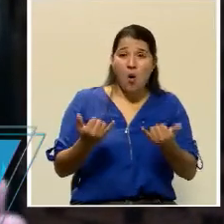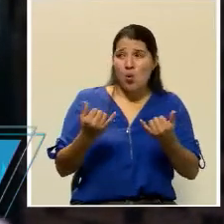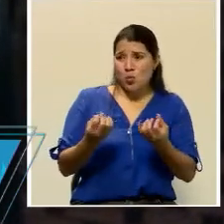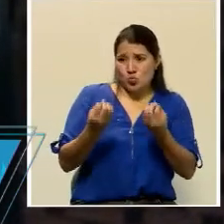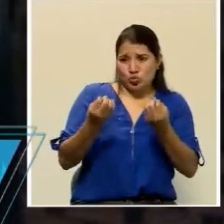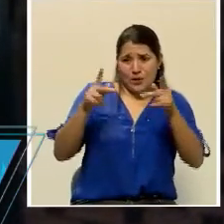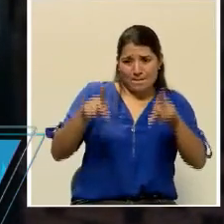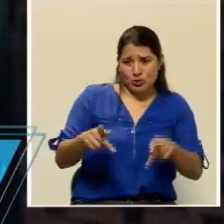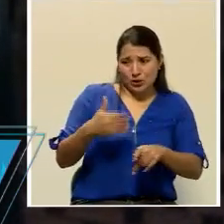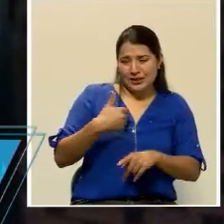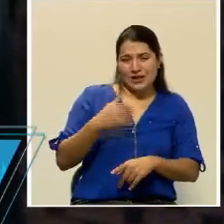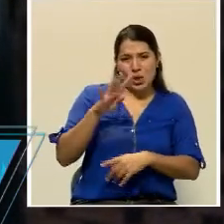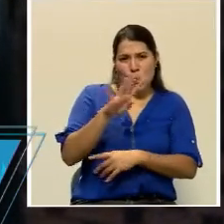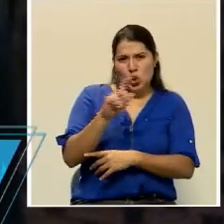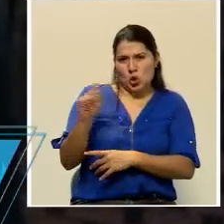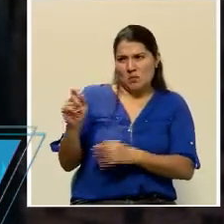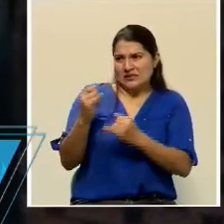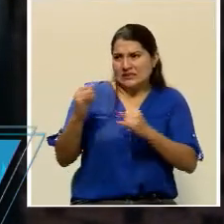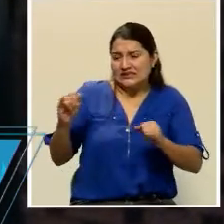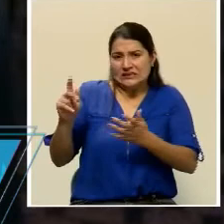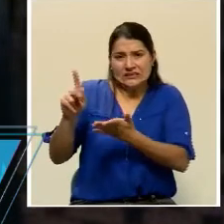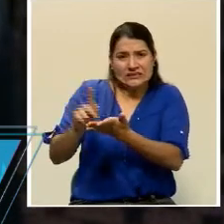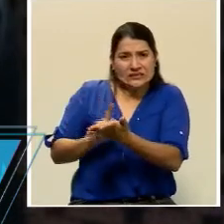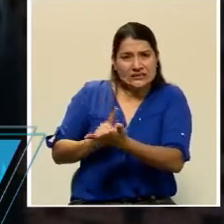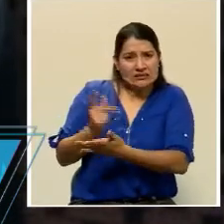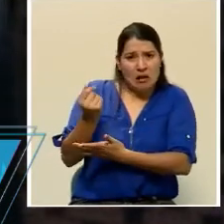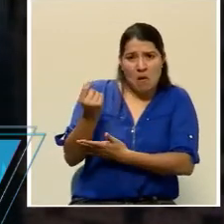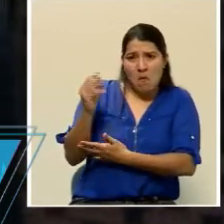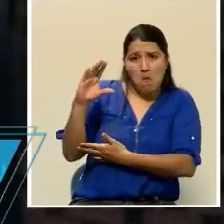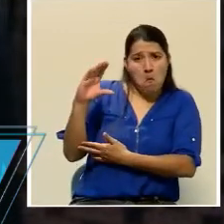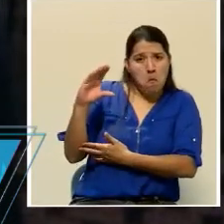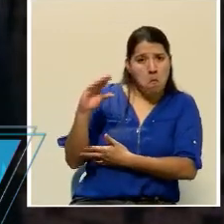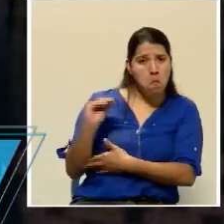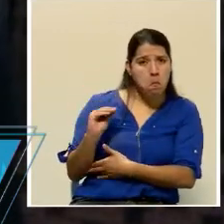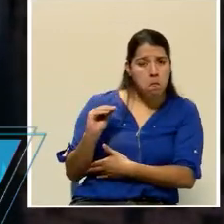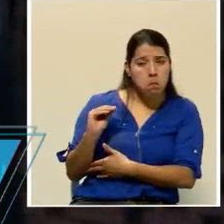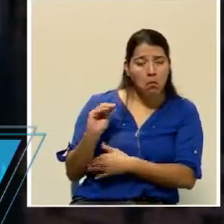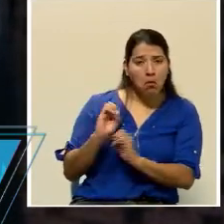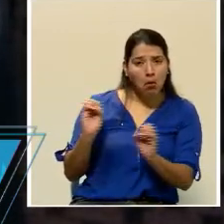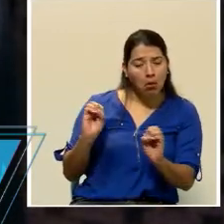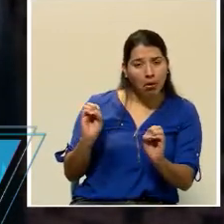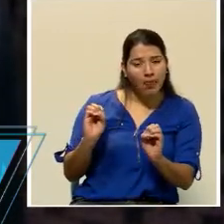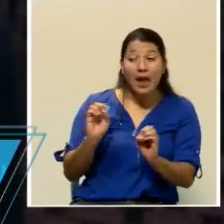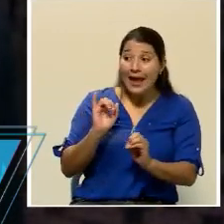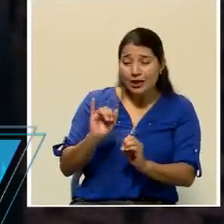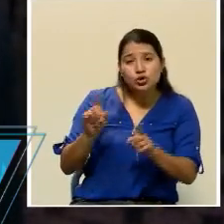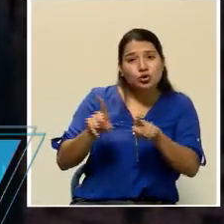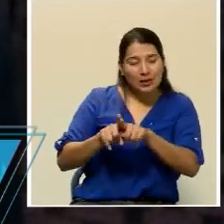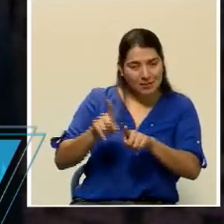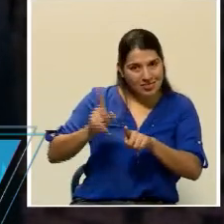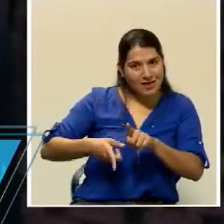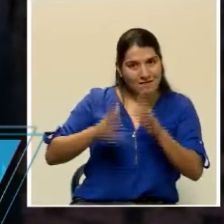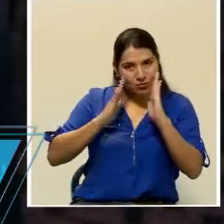no tener salario, de no tener ingresos, y esa es la otra parte que hay que trabajarla. El Poder Ejecutivo es el que tiene que tomar